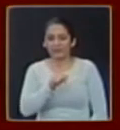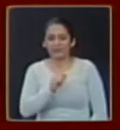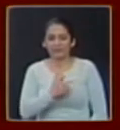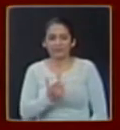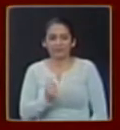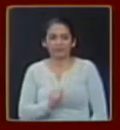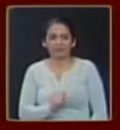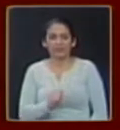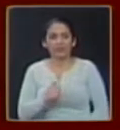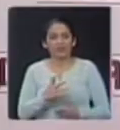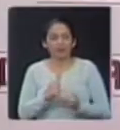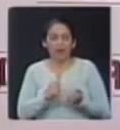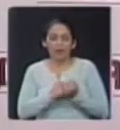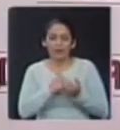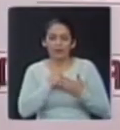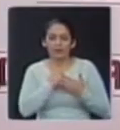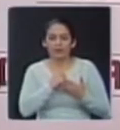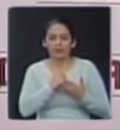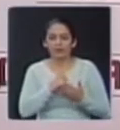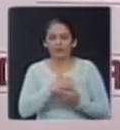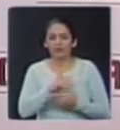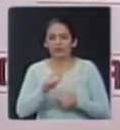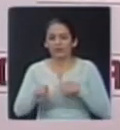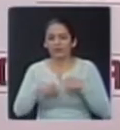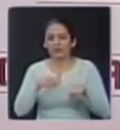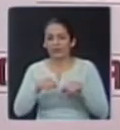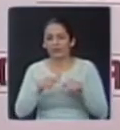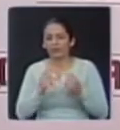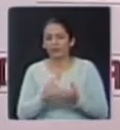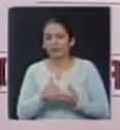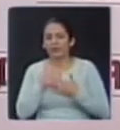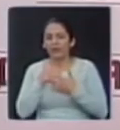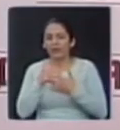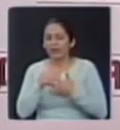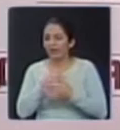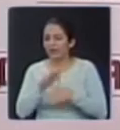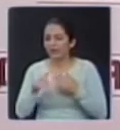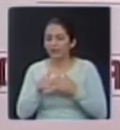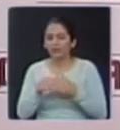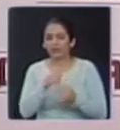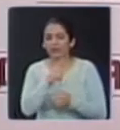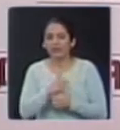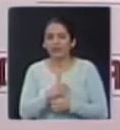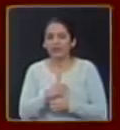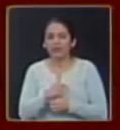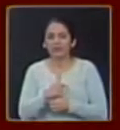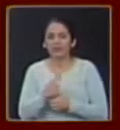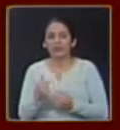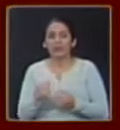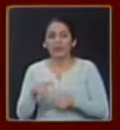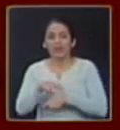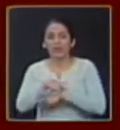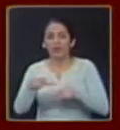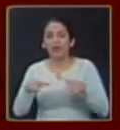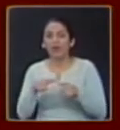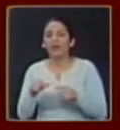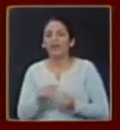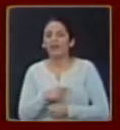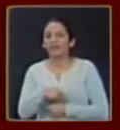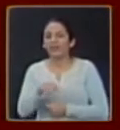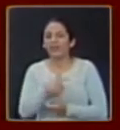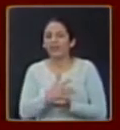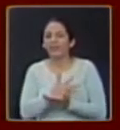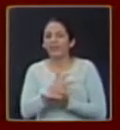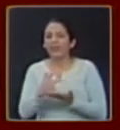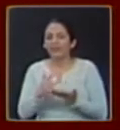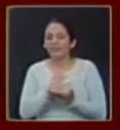pues hay que coordinar transporte. Hemos traído una olla bastante grande desde Carchi. Es el más grande del Ecuador, ¿no? Sí,